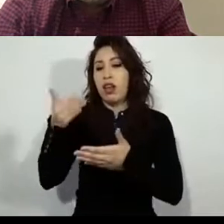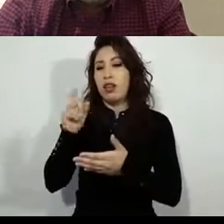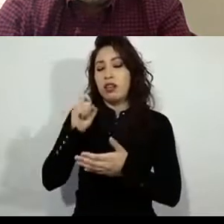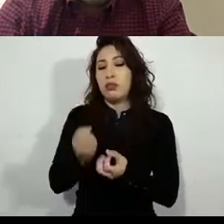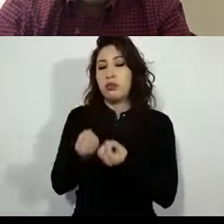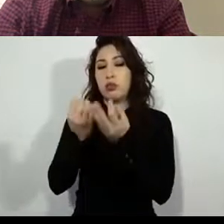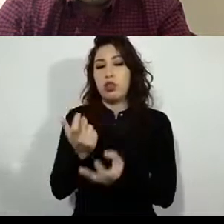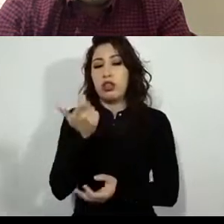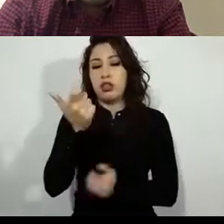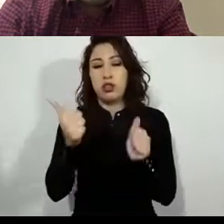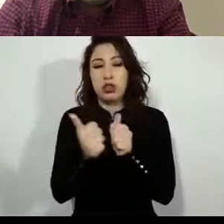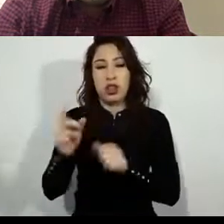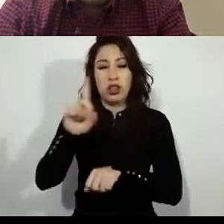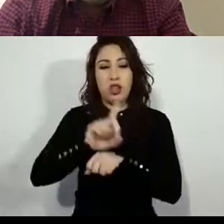por